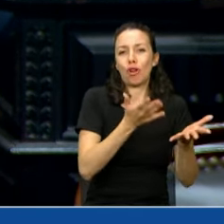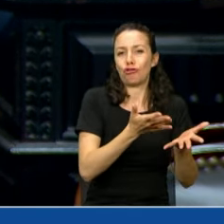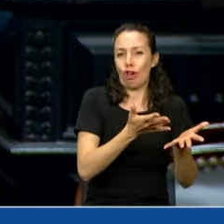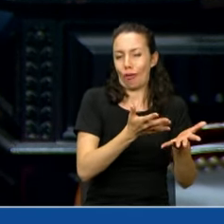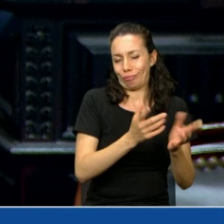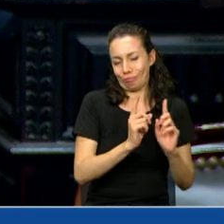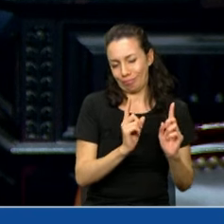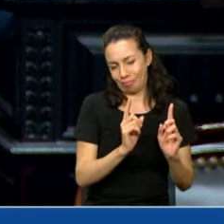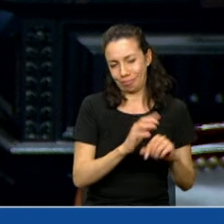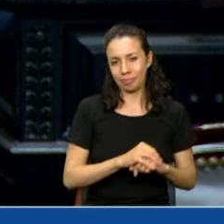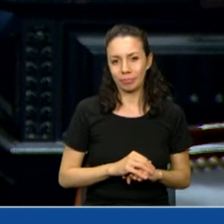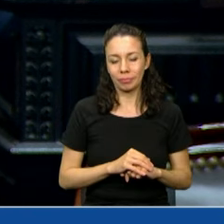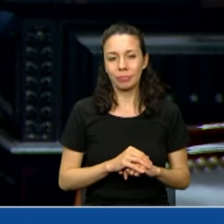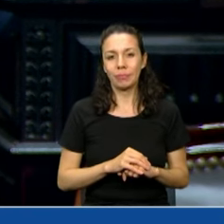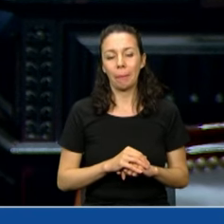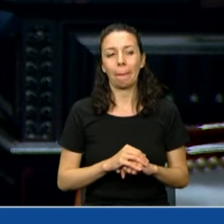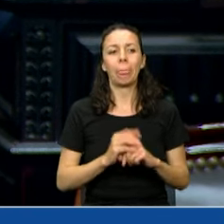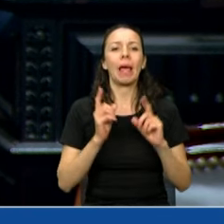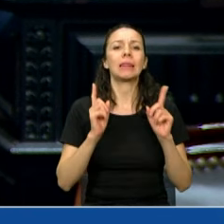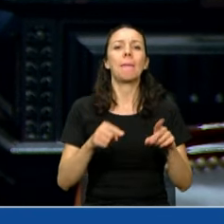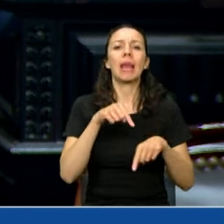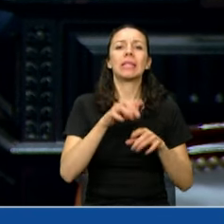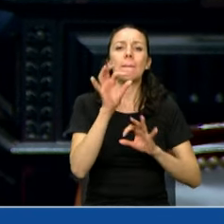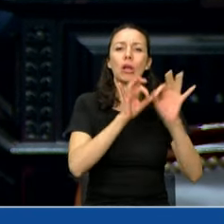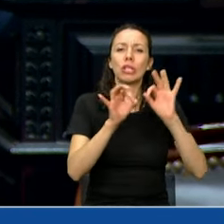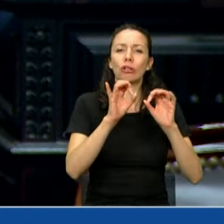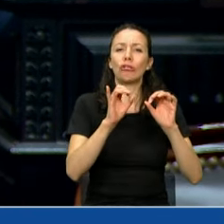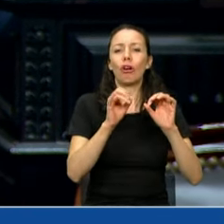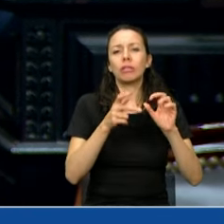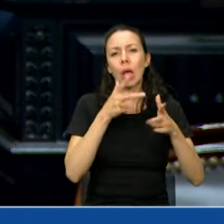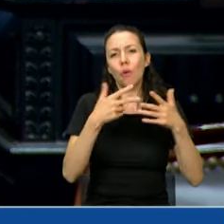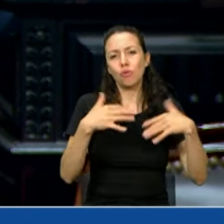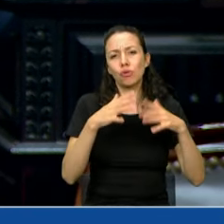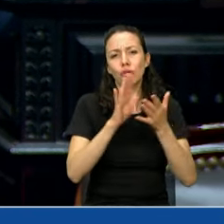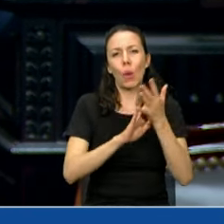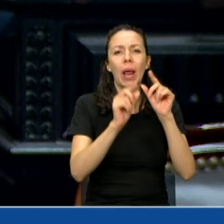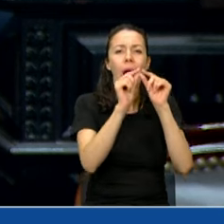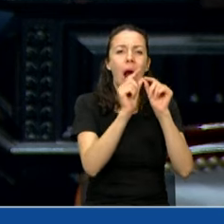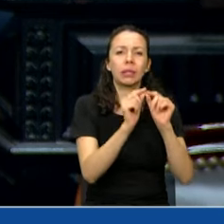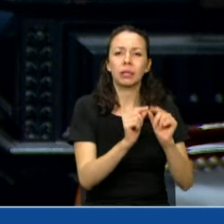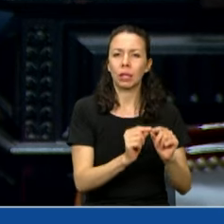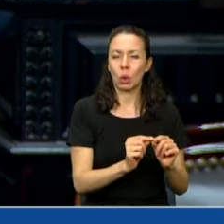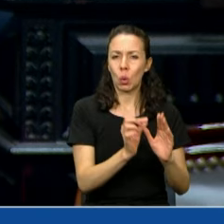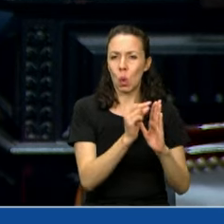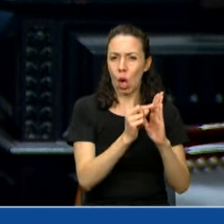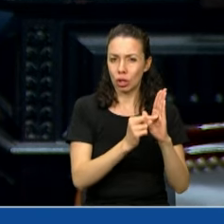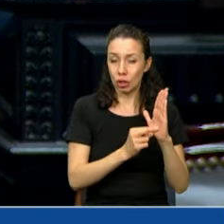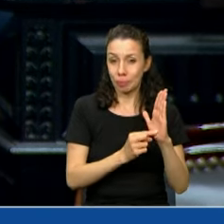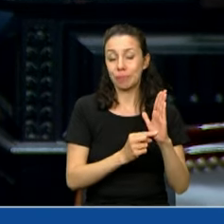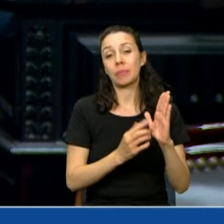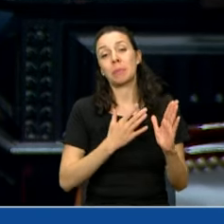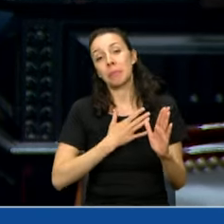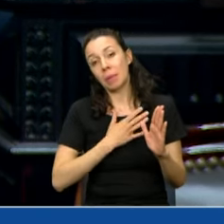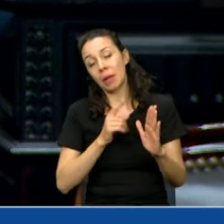respecto del articulado de este de este proyecto pero lejos de ser una política Industrial para un